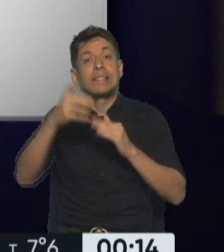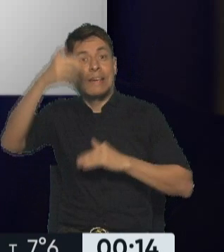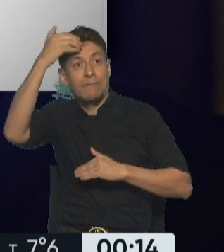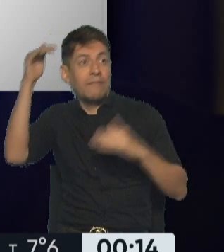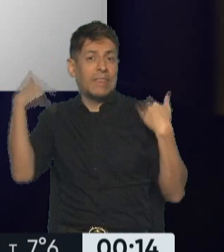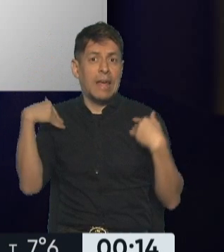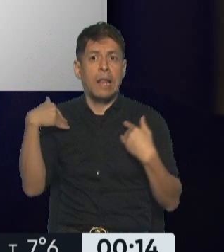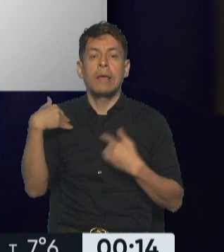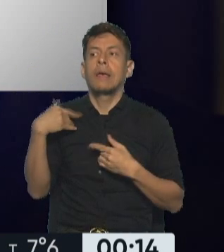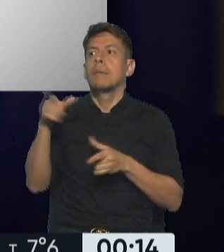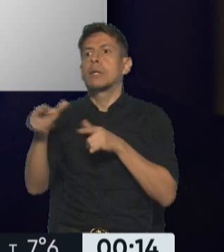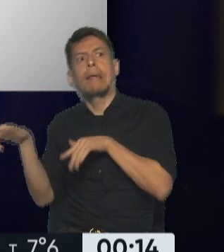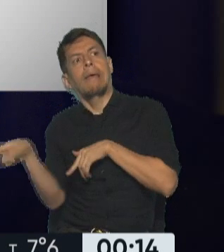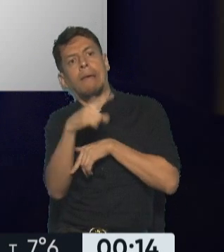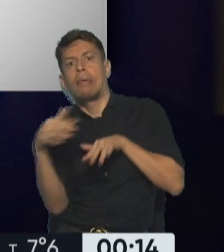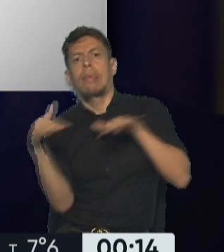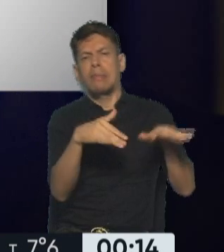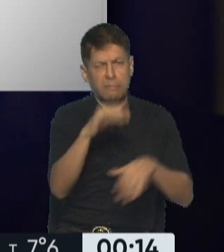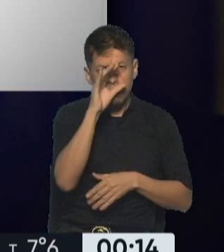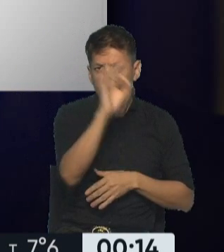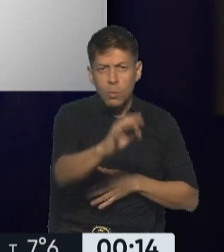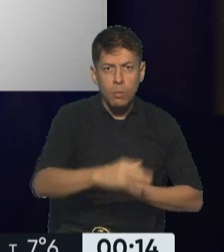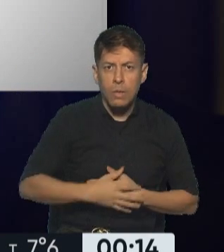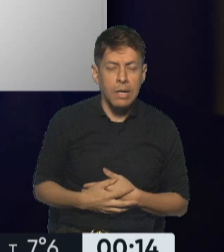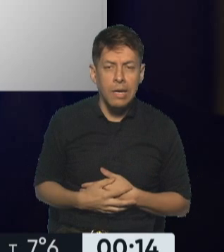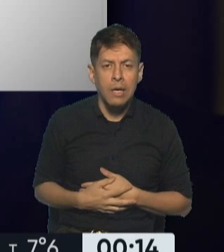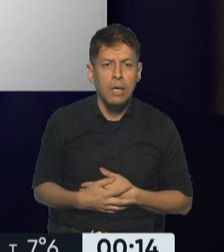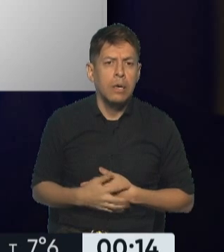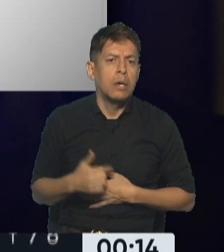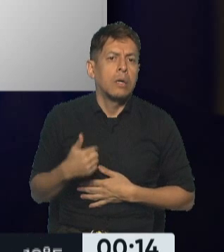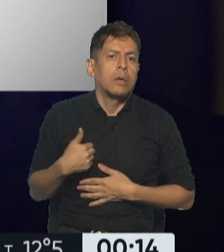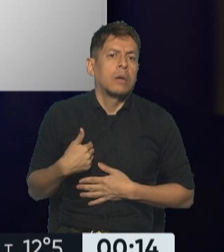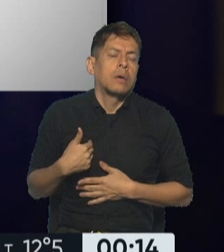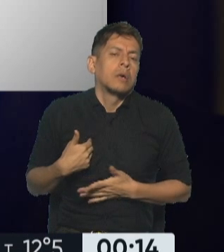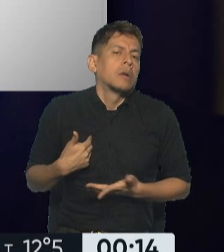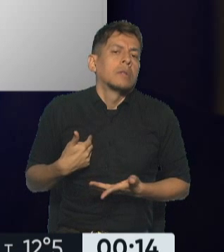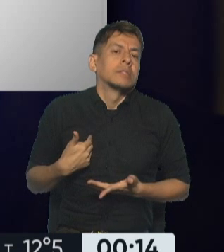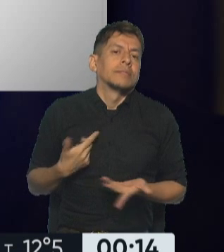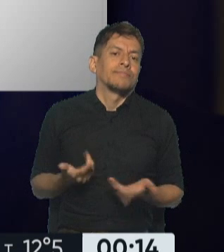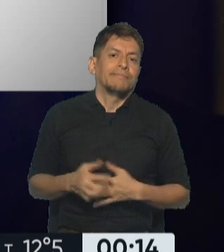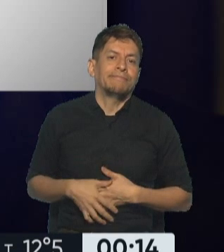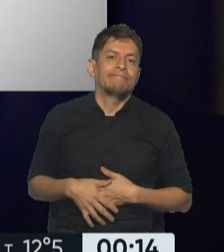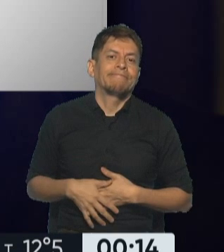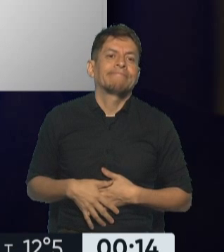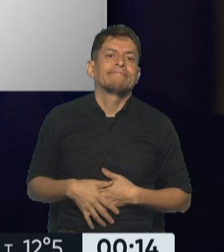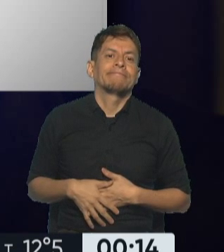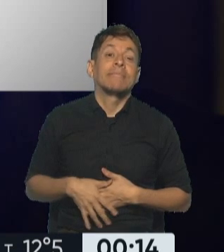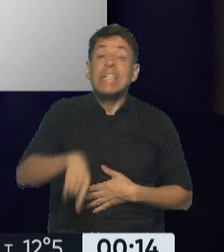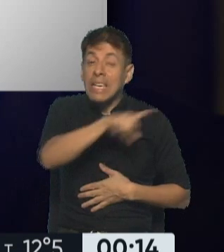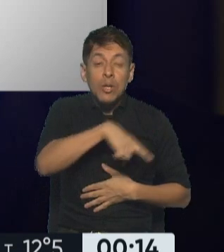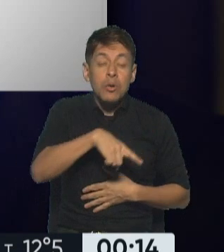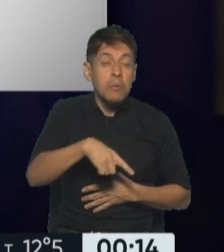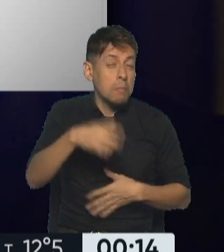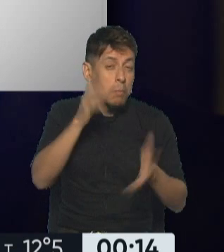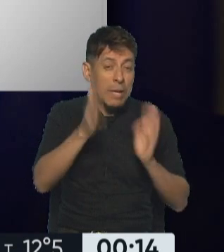de Kirchner, que nadie de su espacio se manifestó en ese sentido. Son muy pero muy violentos y cuando son menos, la policía de